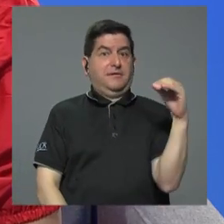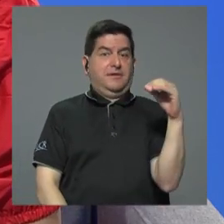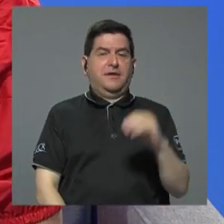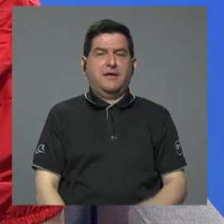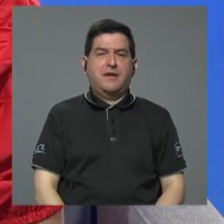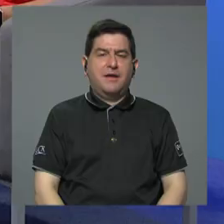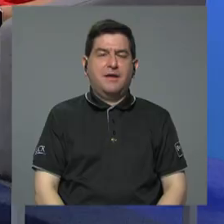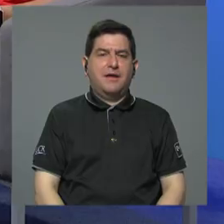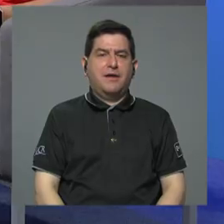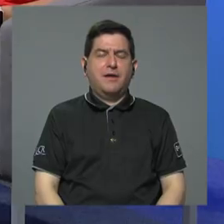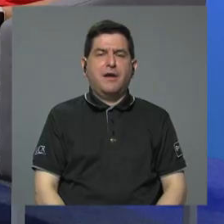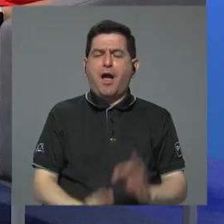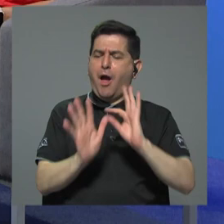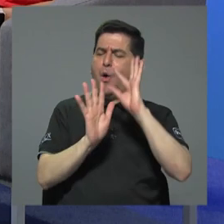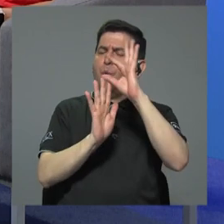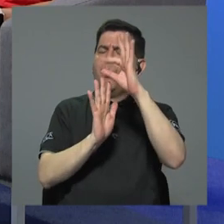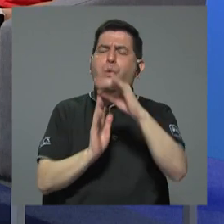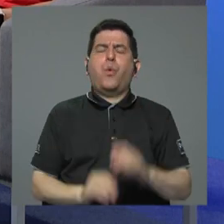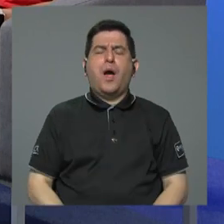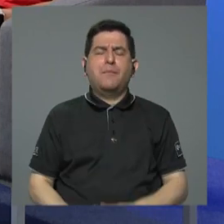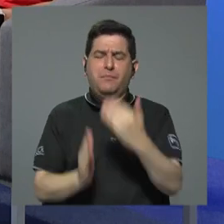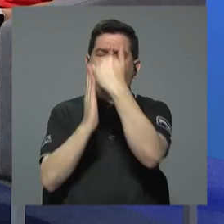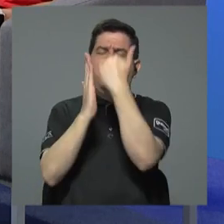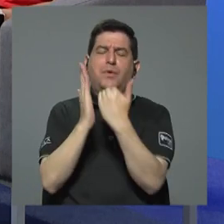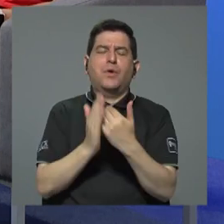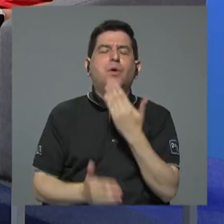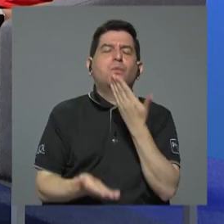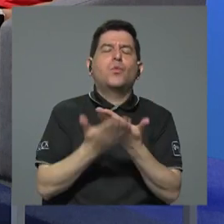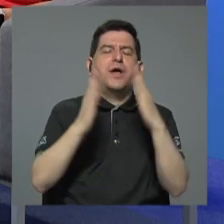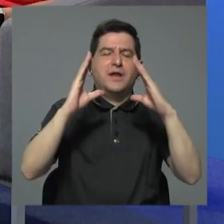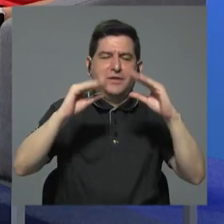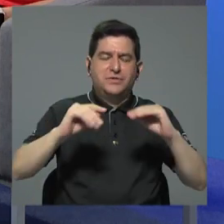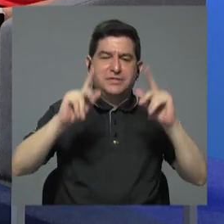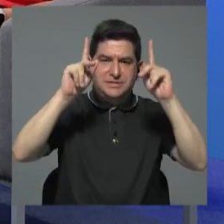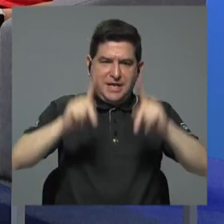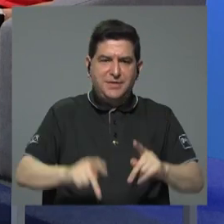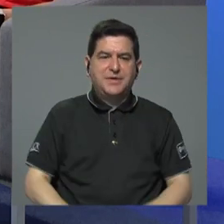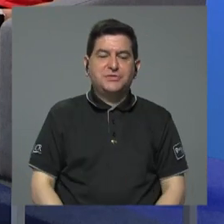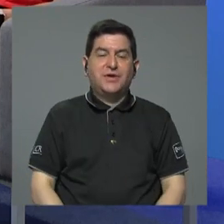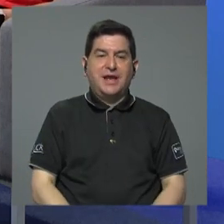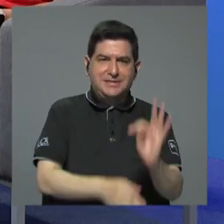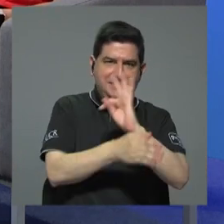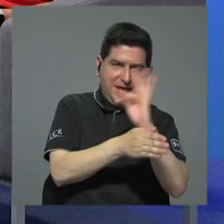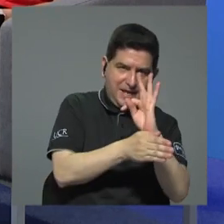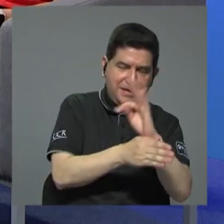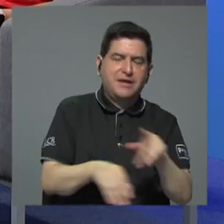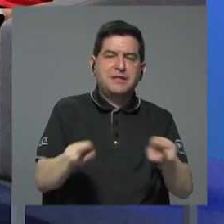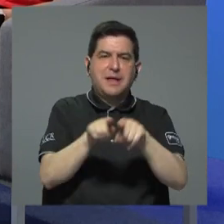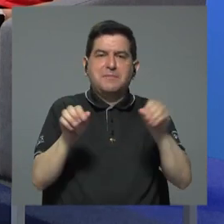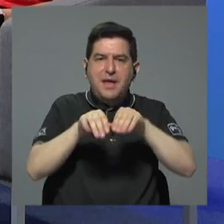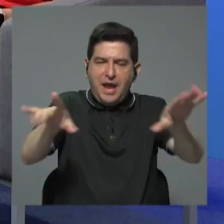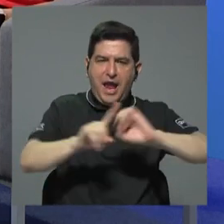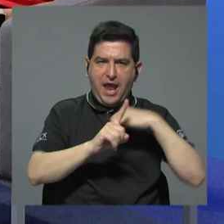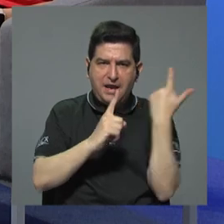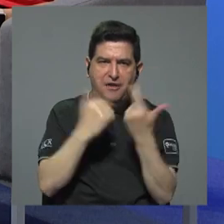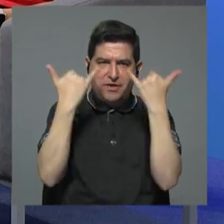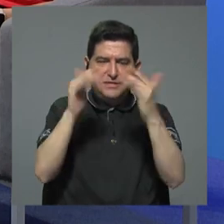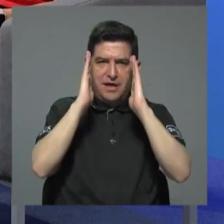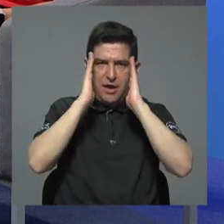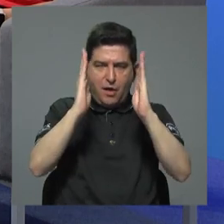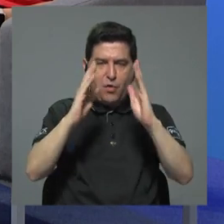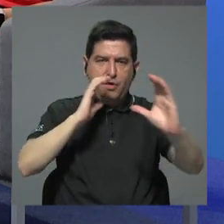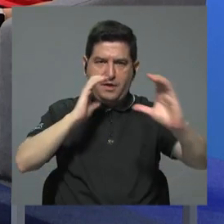Un amplio menú. Buenas noches, doña Laura, a usted, a las personas que desde la pantalla del televisor o desde las redes sociales se unen a